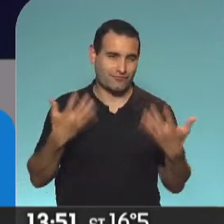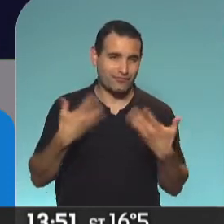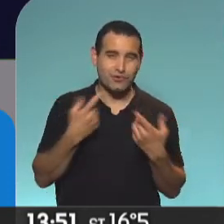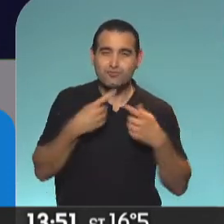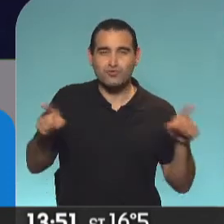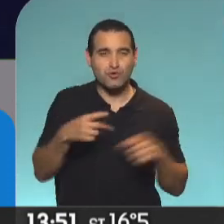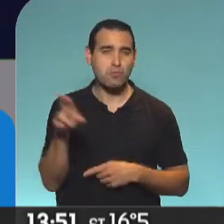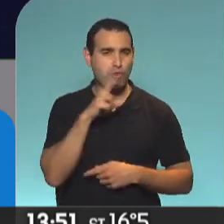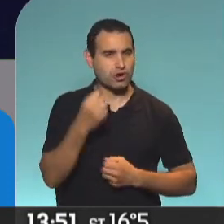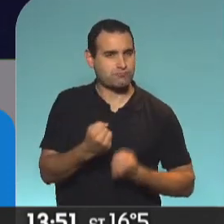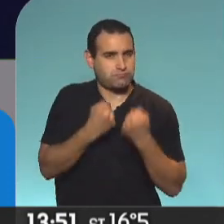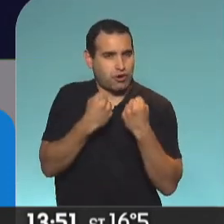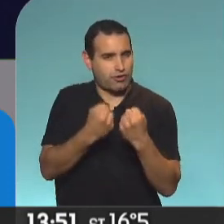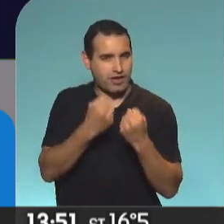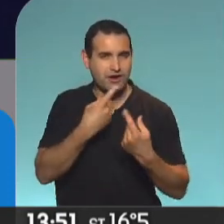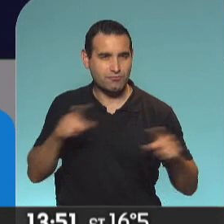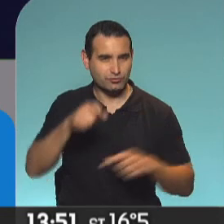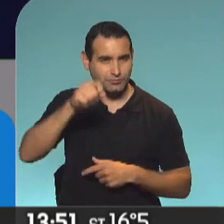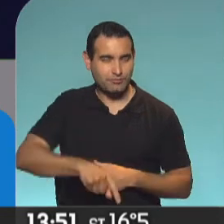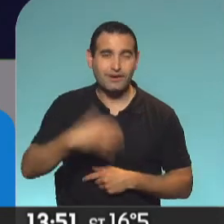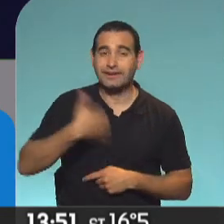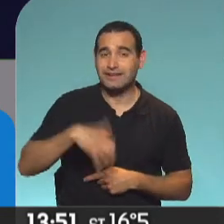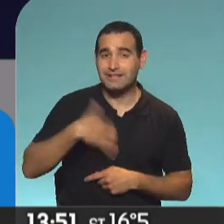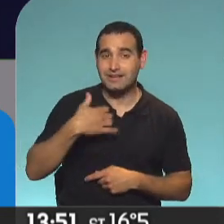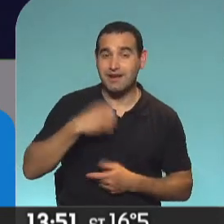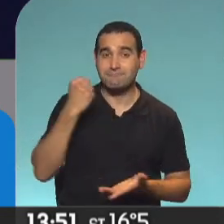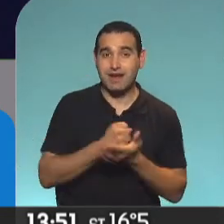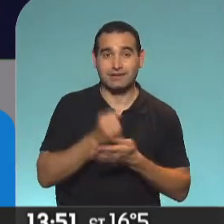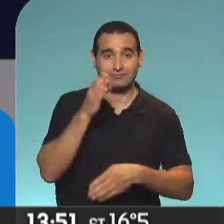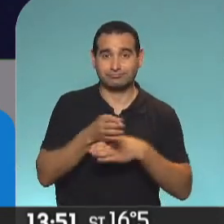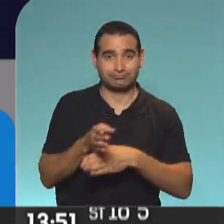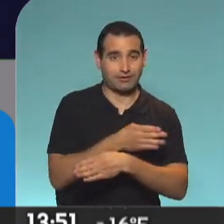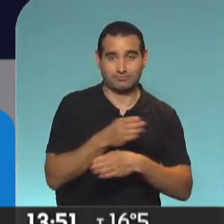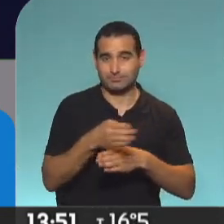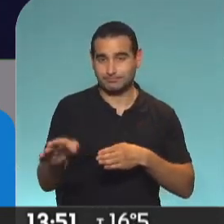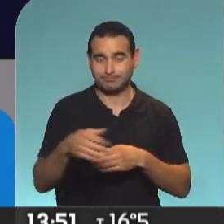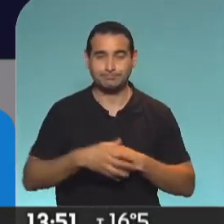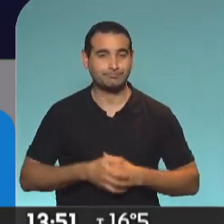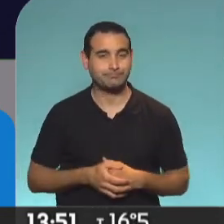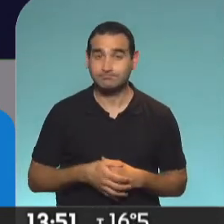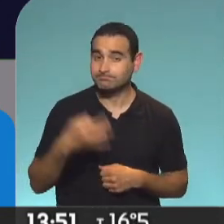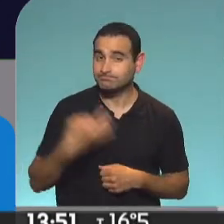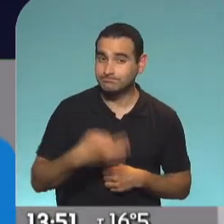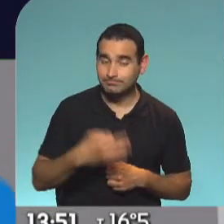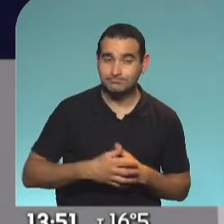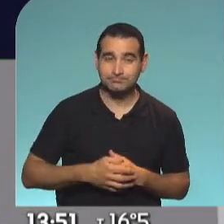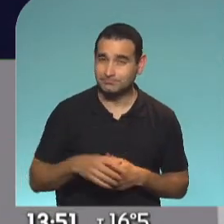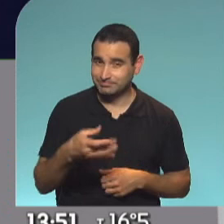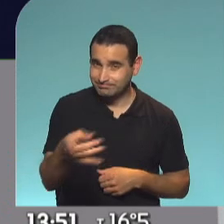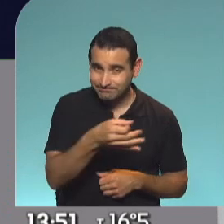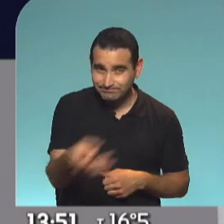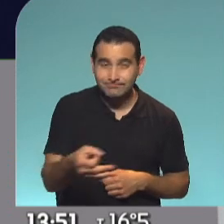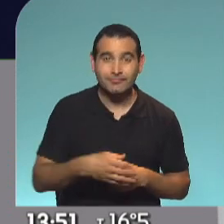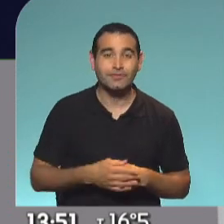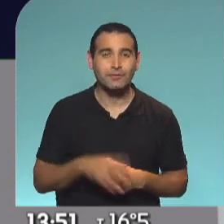poderosa en la música popular argentina que marcó un antes y un después. Exactamente, Gaby, es tal como decís. Y ver